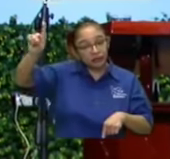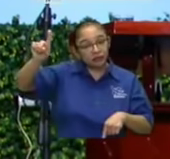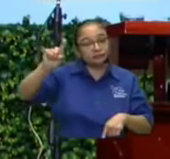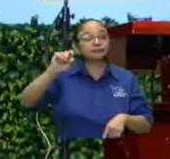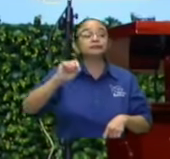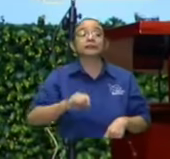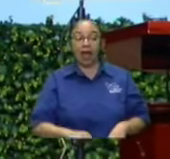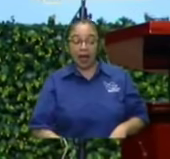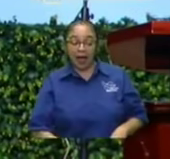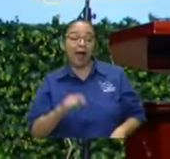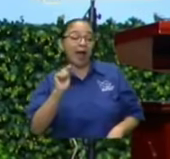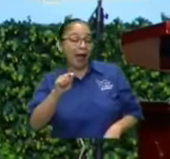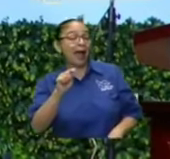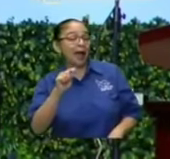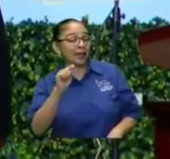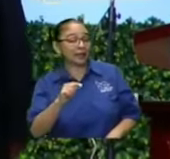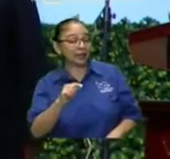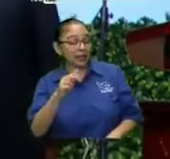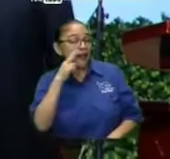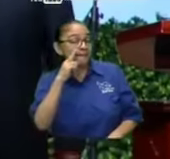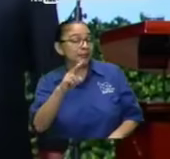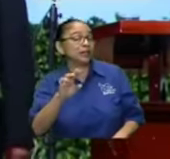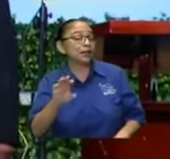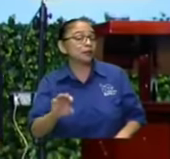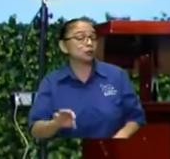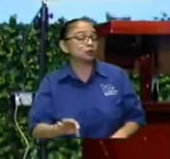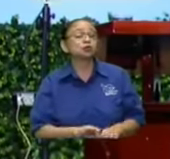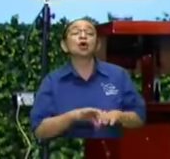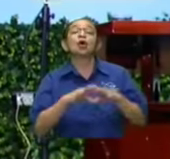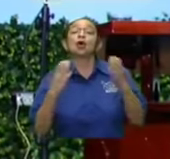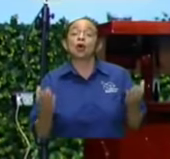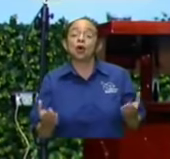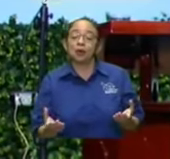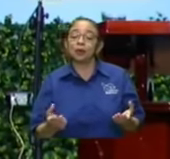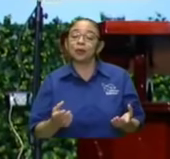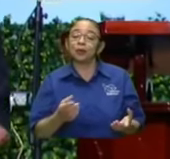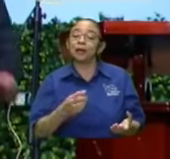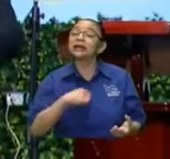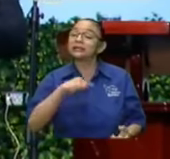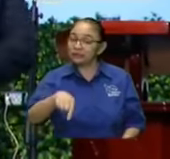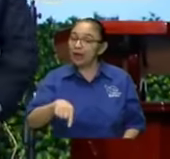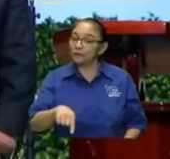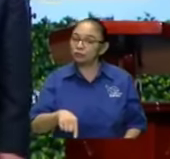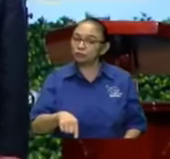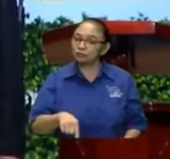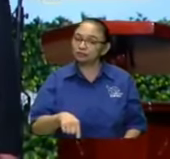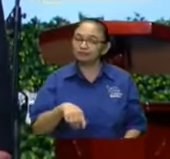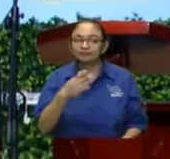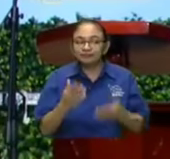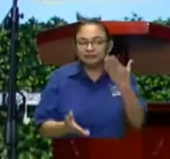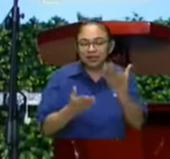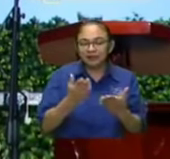somos, cómo estamos como hijos cuando veamos a un pródigo, si nos enojamos o si nos alegramos.